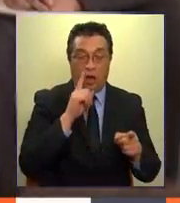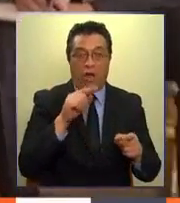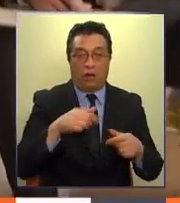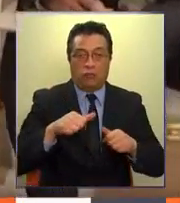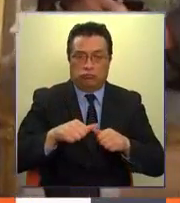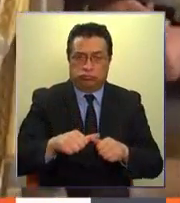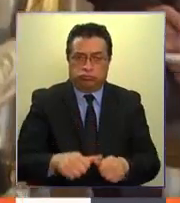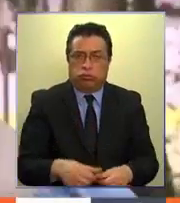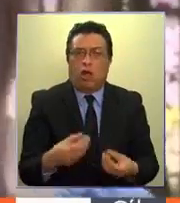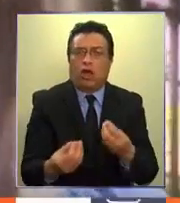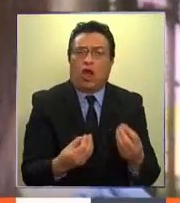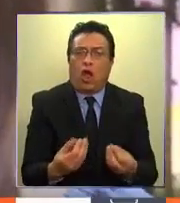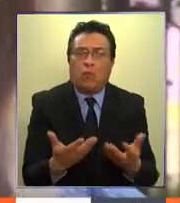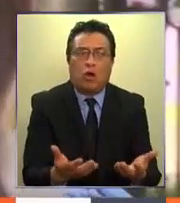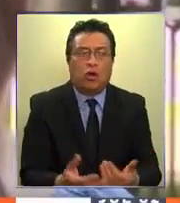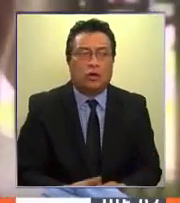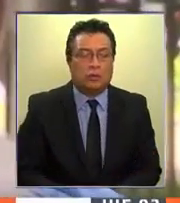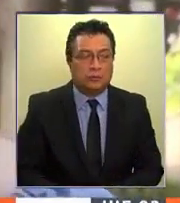el poder.